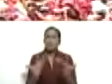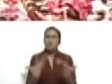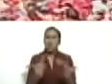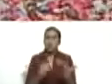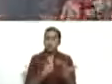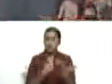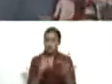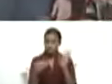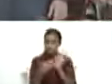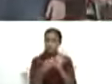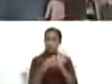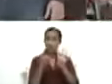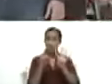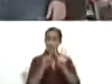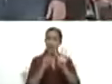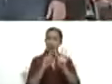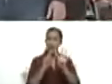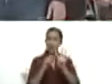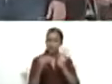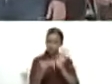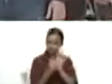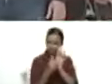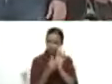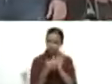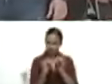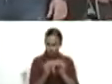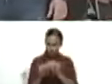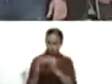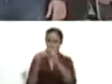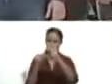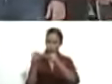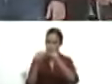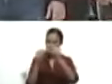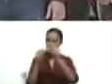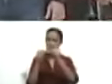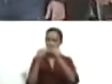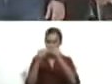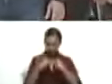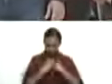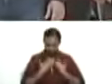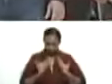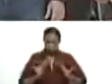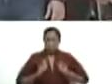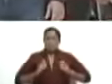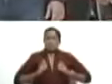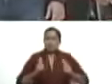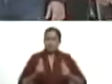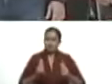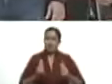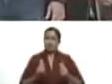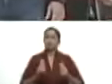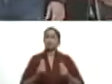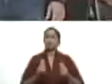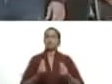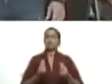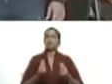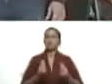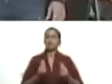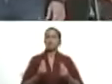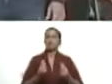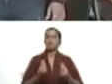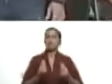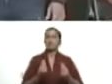cuarta, créala, constrúyela, vívela y luego